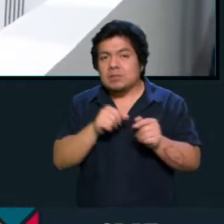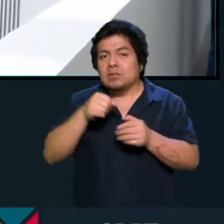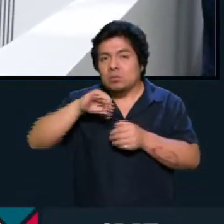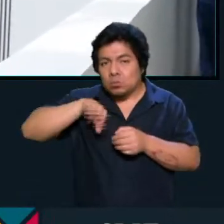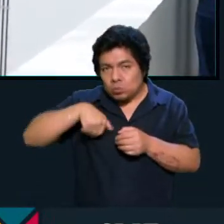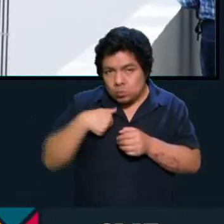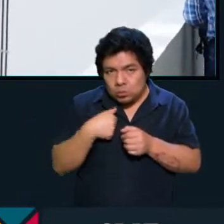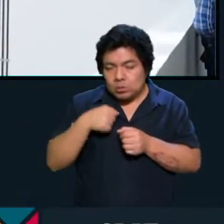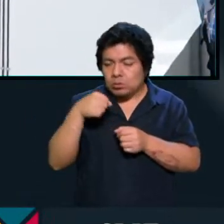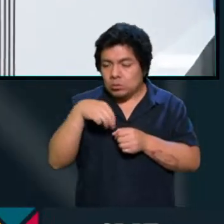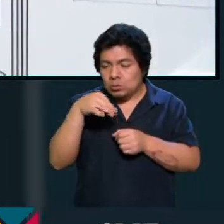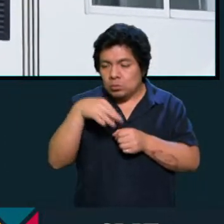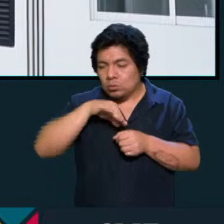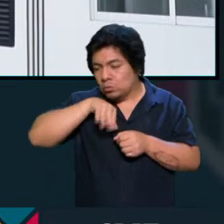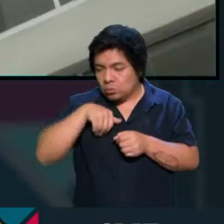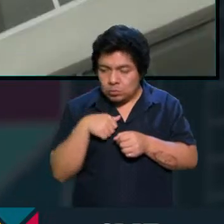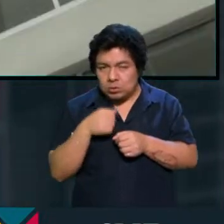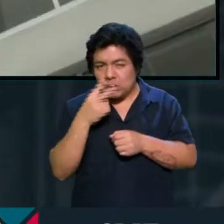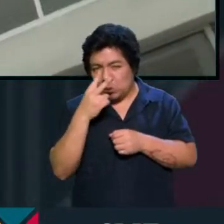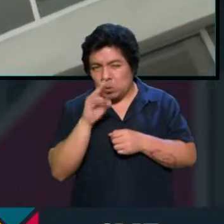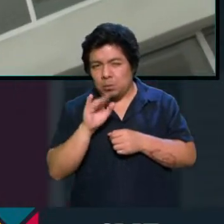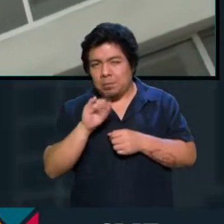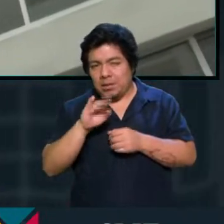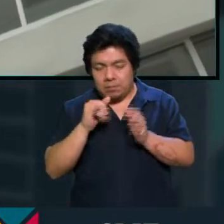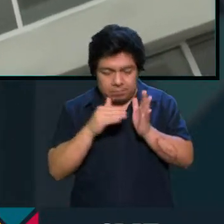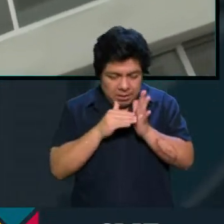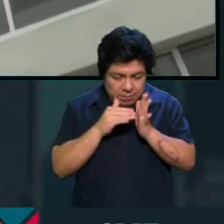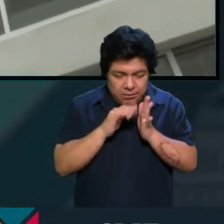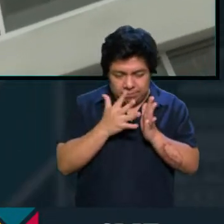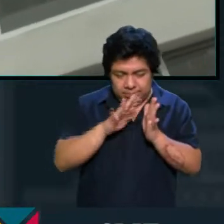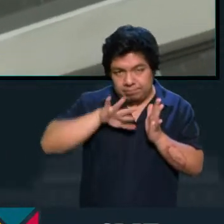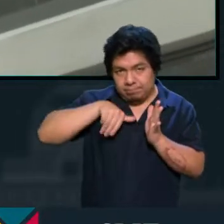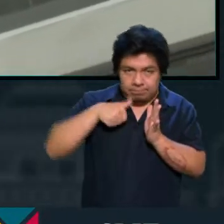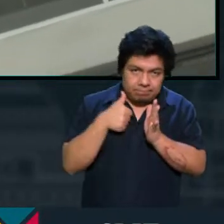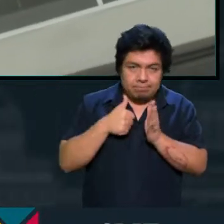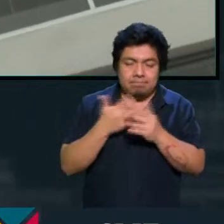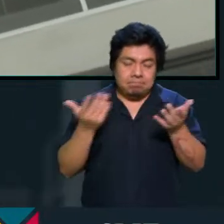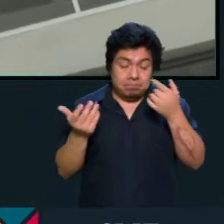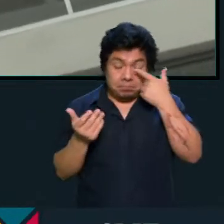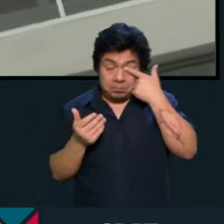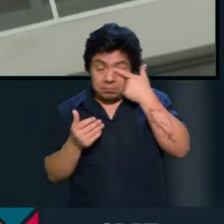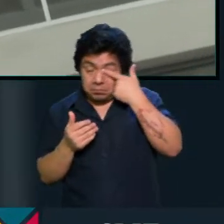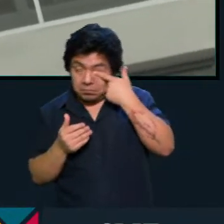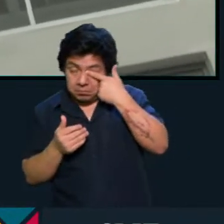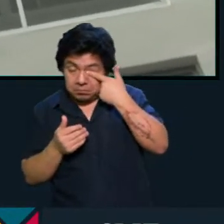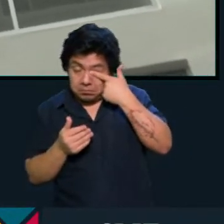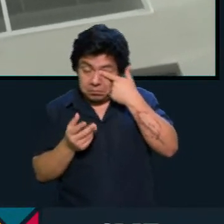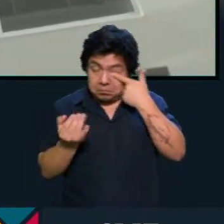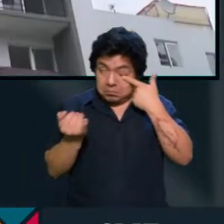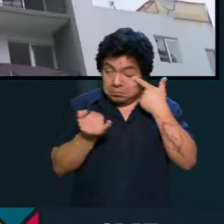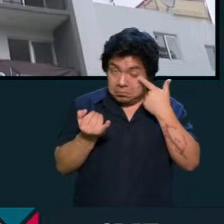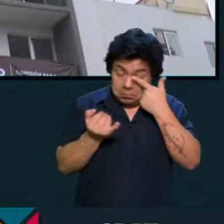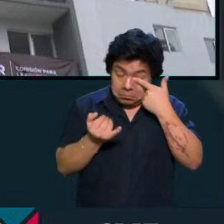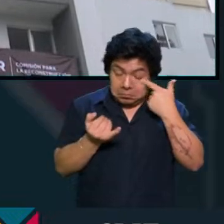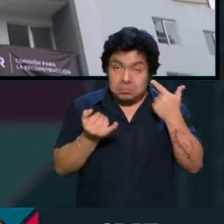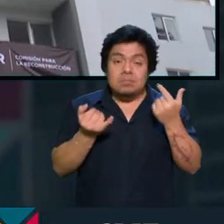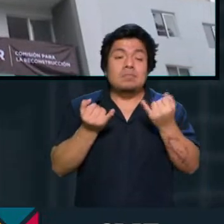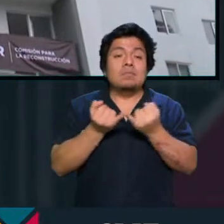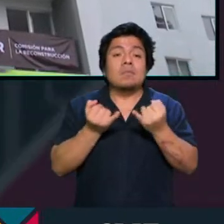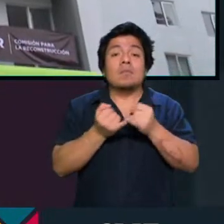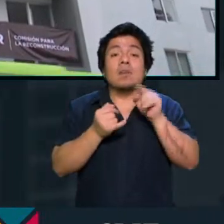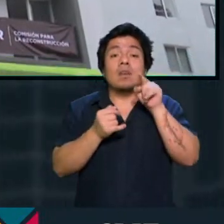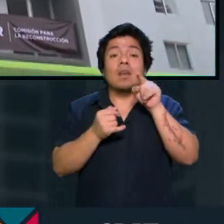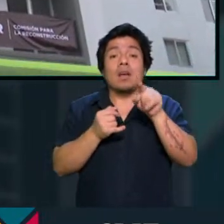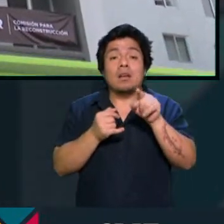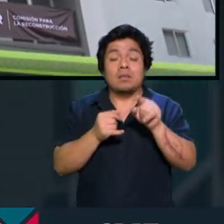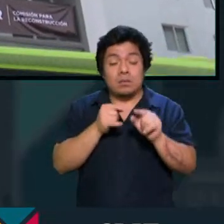estos 2 billones que tú más o menos comentabas y ahí se va a tomar incluso como garantía de que tú vas a